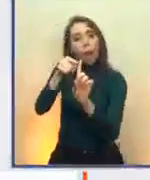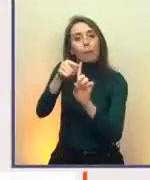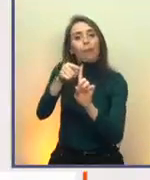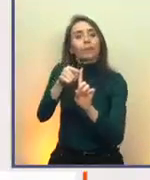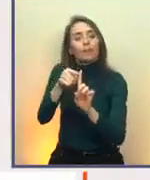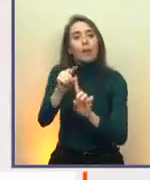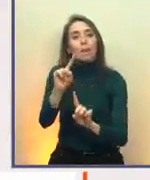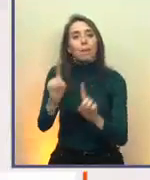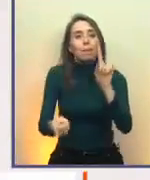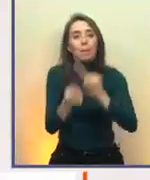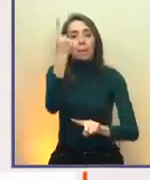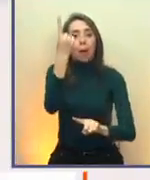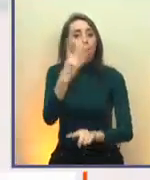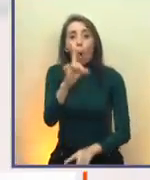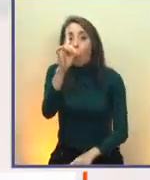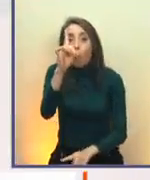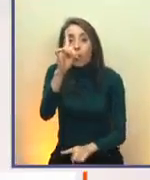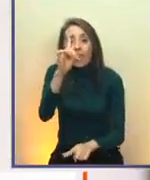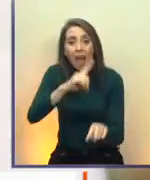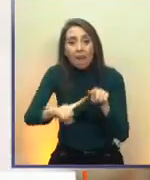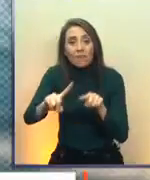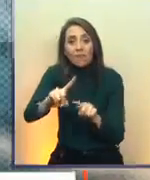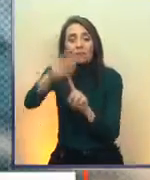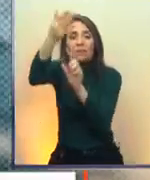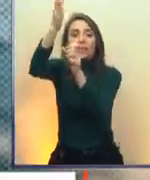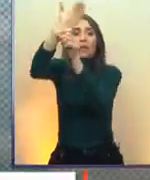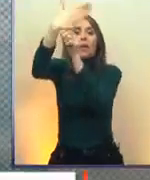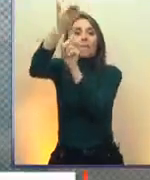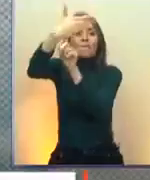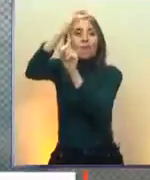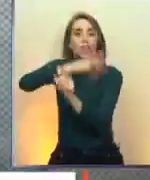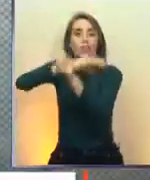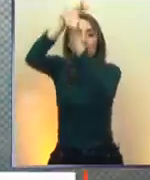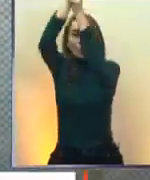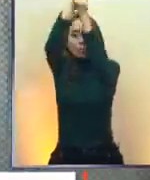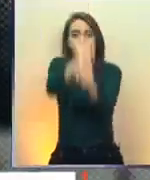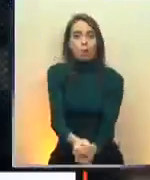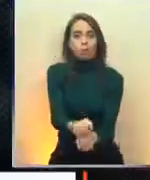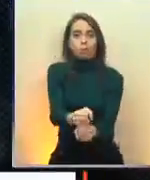clavar por primera y única vez la bandera de Chile en el Polo Norte.